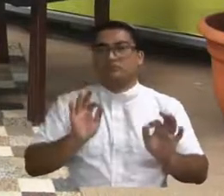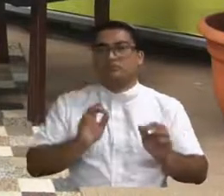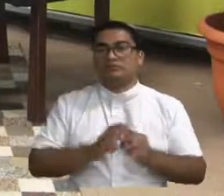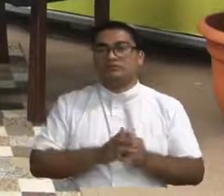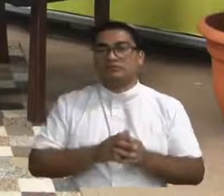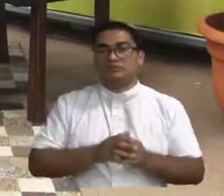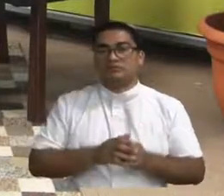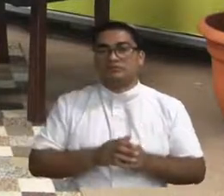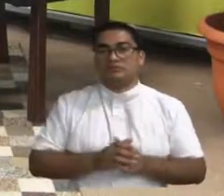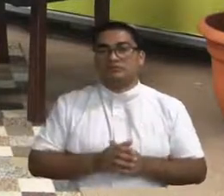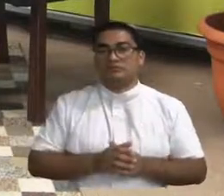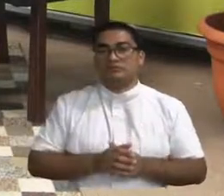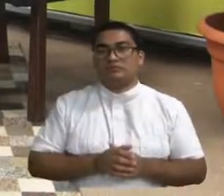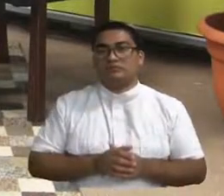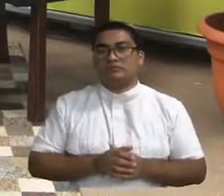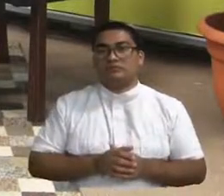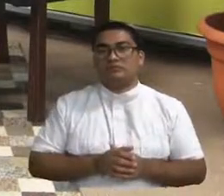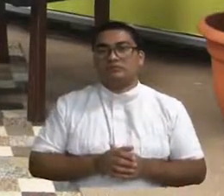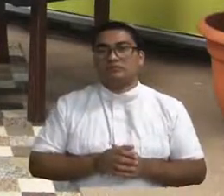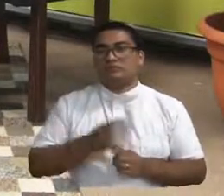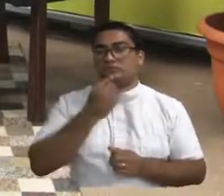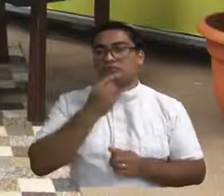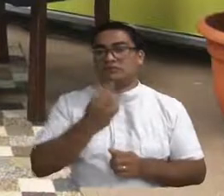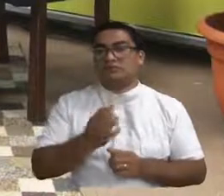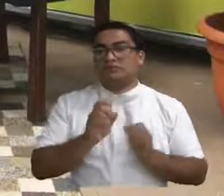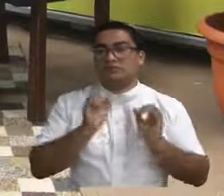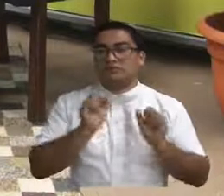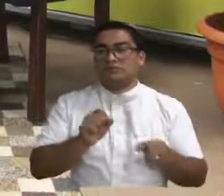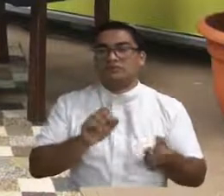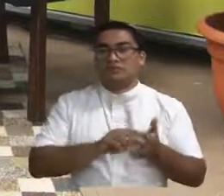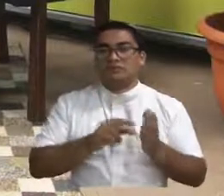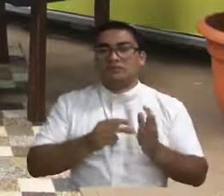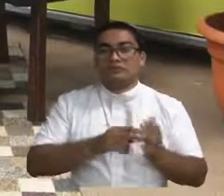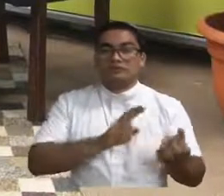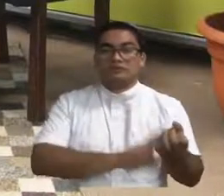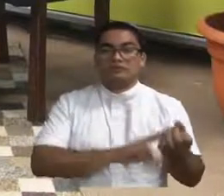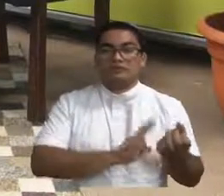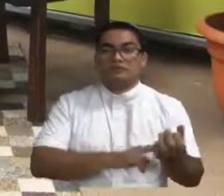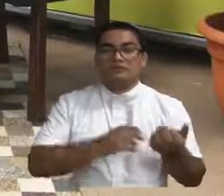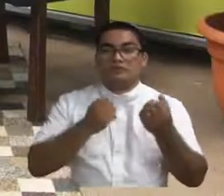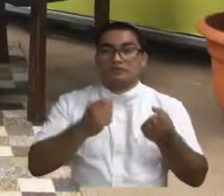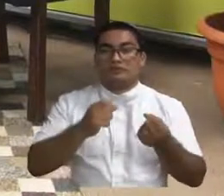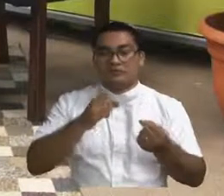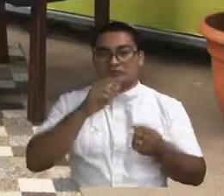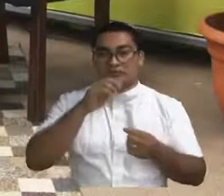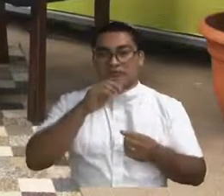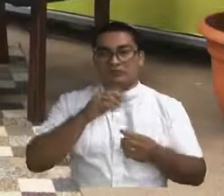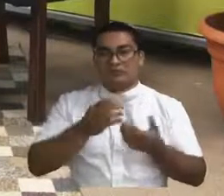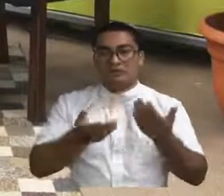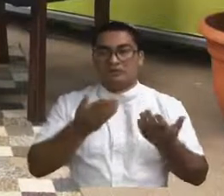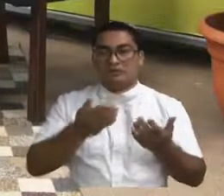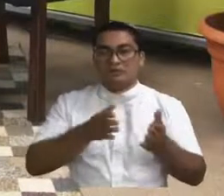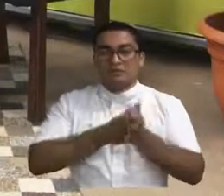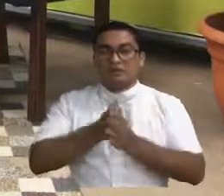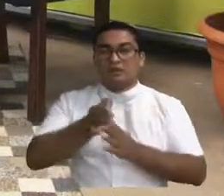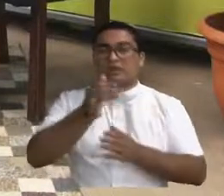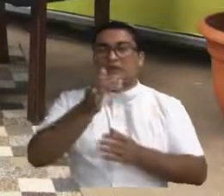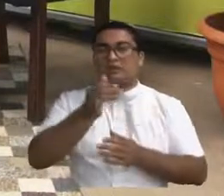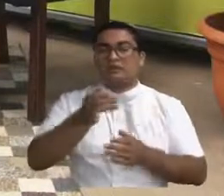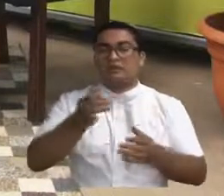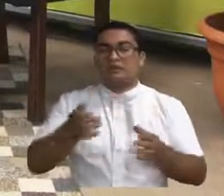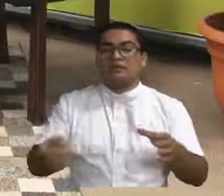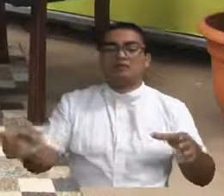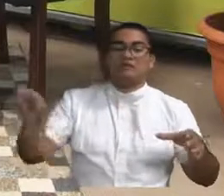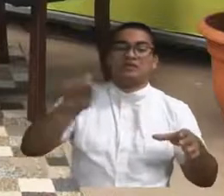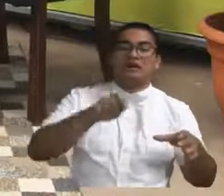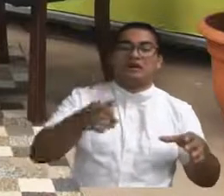Correcto. Dárselo de inmediato para que de esa manera no pierda sus vitaminas, porque la verdad que un fresco al que le echamos agua y que azúcar, esperamos tanto